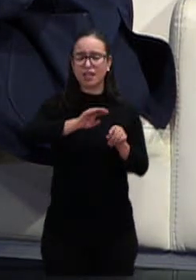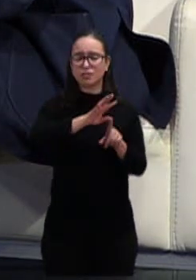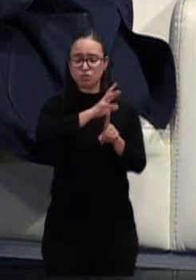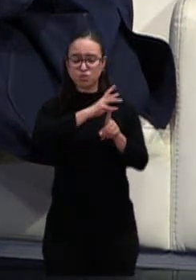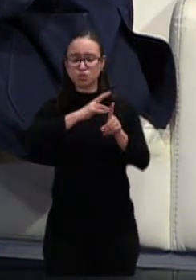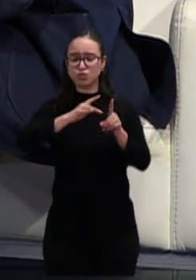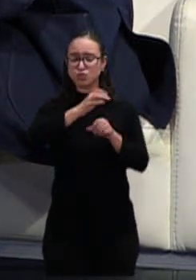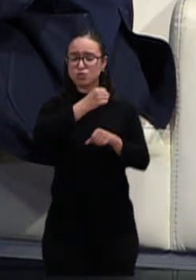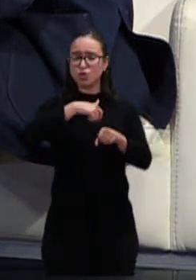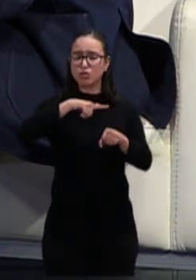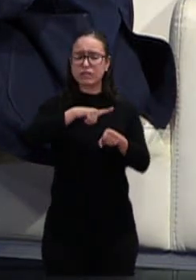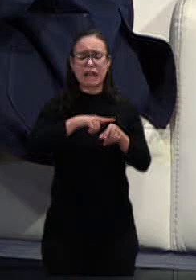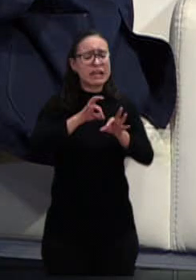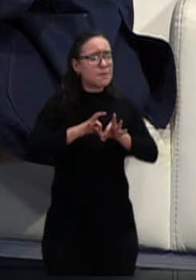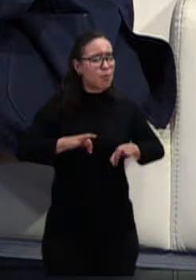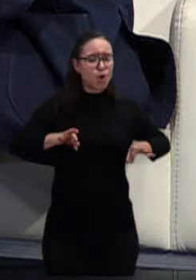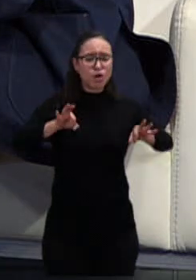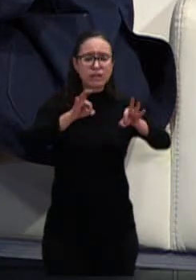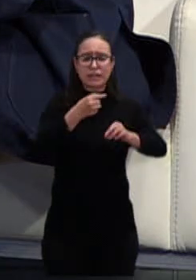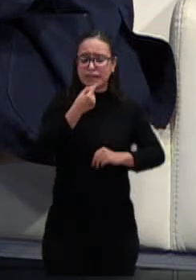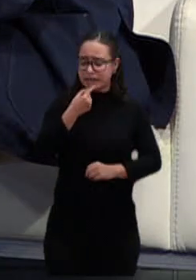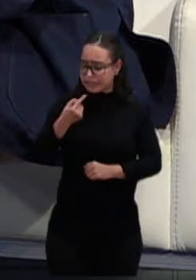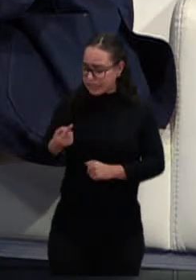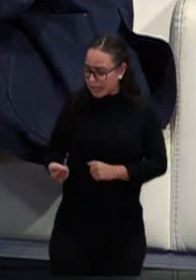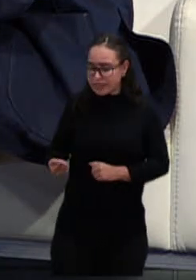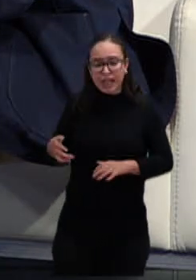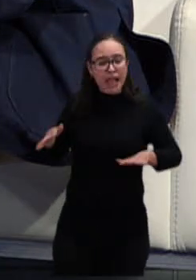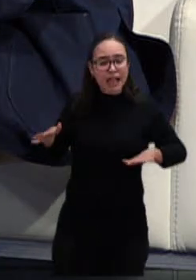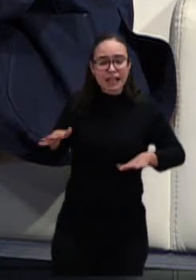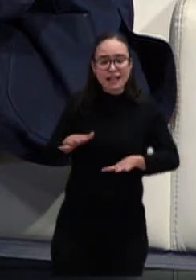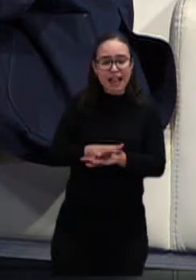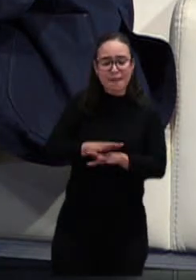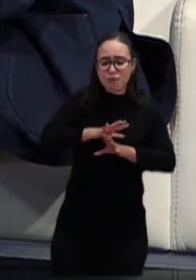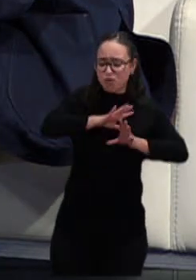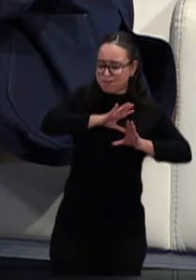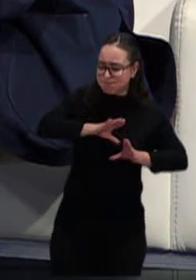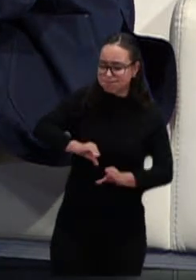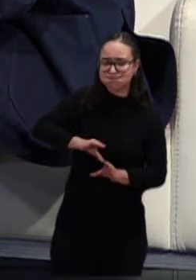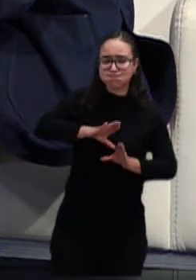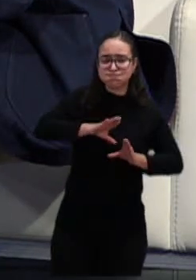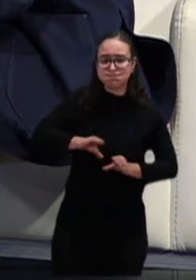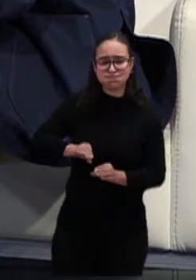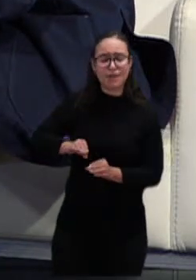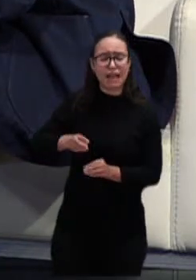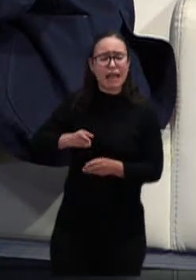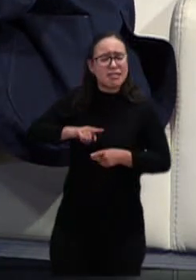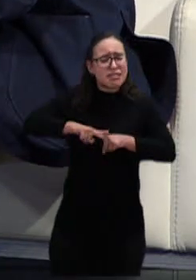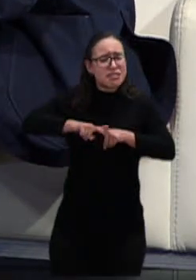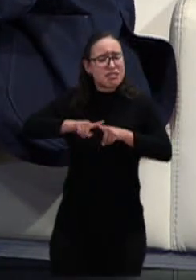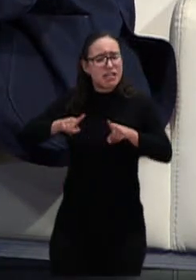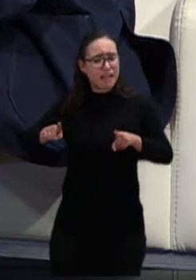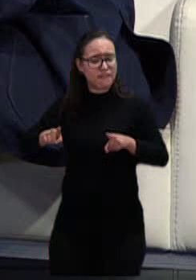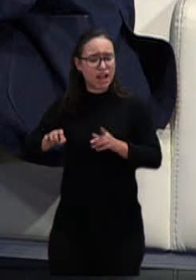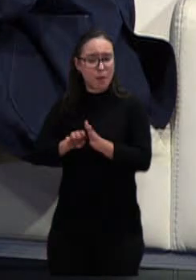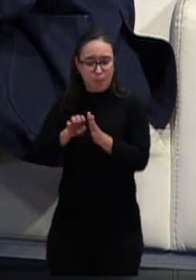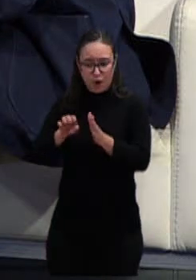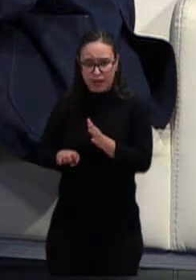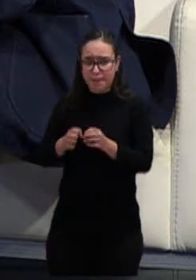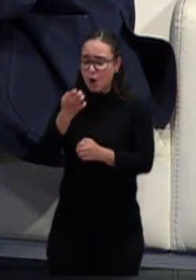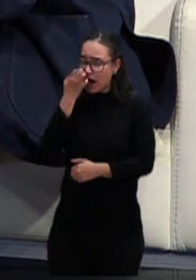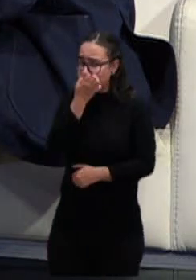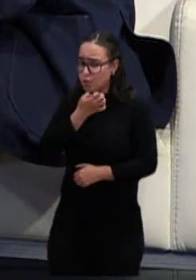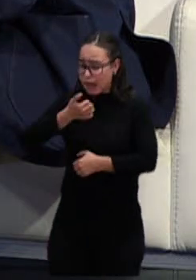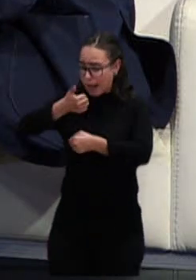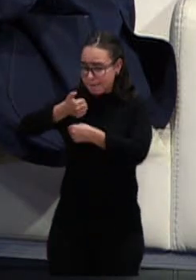debe venir desde la infancia empezar a reeducar a la sociedad desde que están en las escuelas